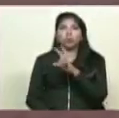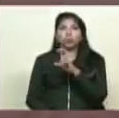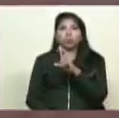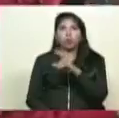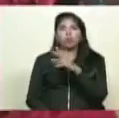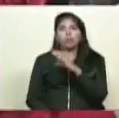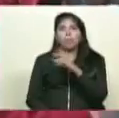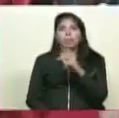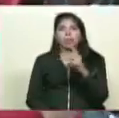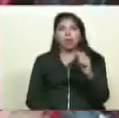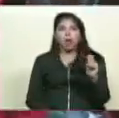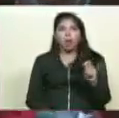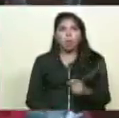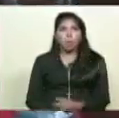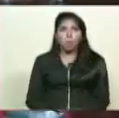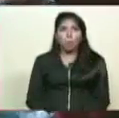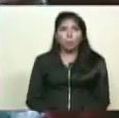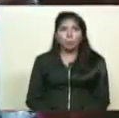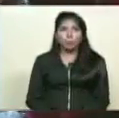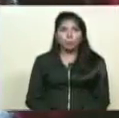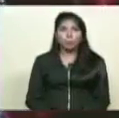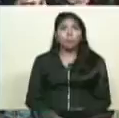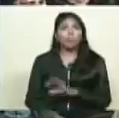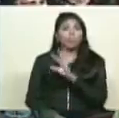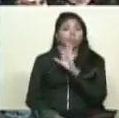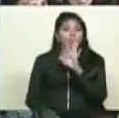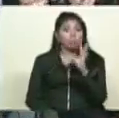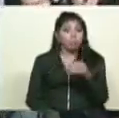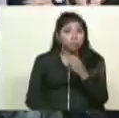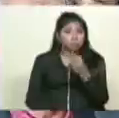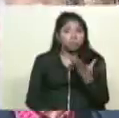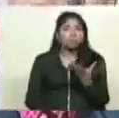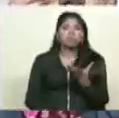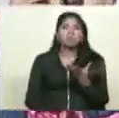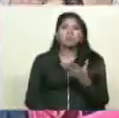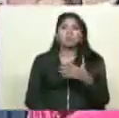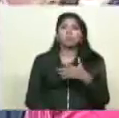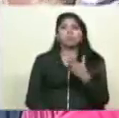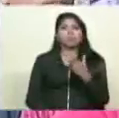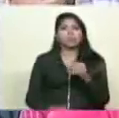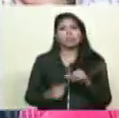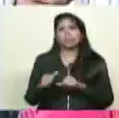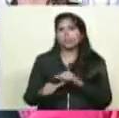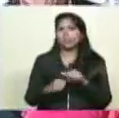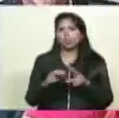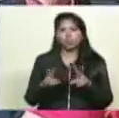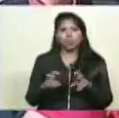CPT. Mediante la guerra económica han afectado los ciclos productivos